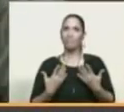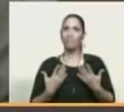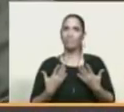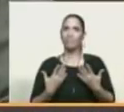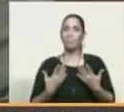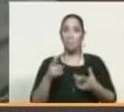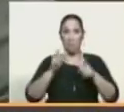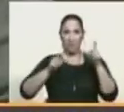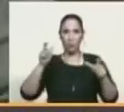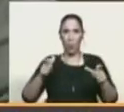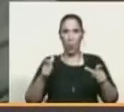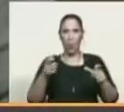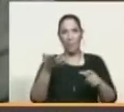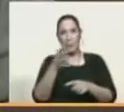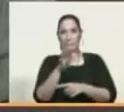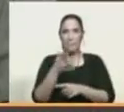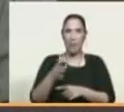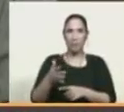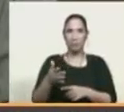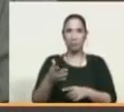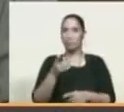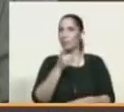media, no es inmune.